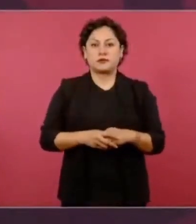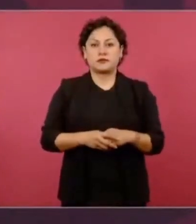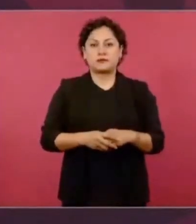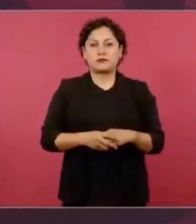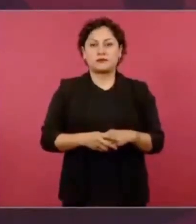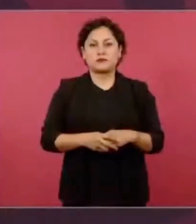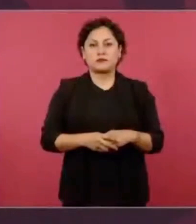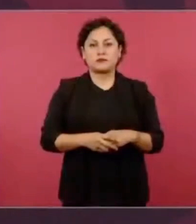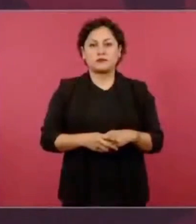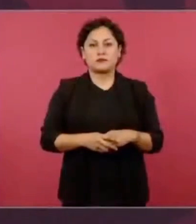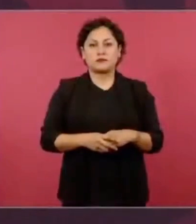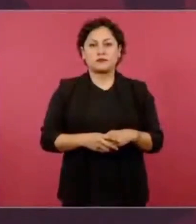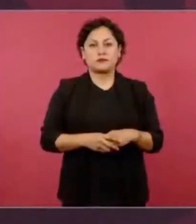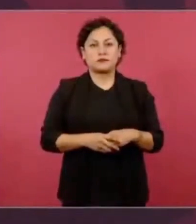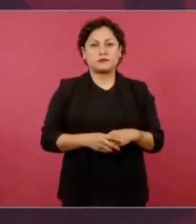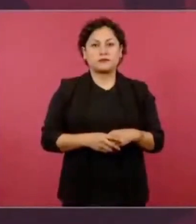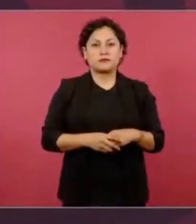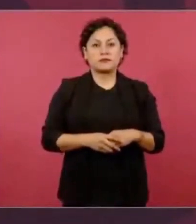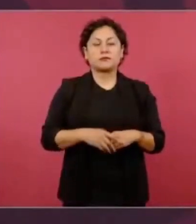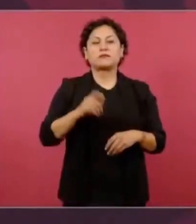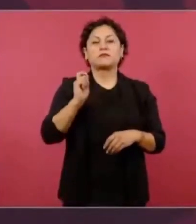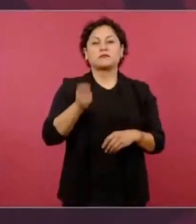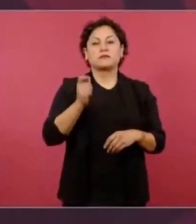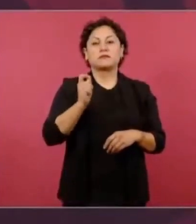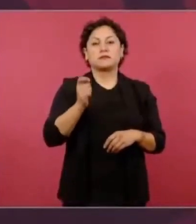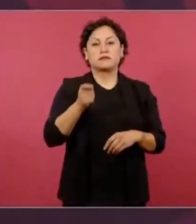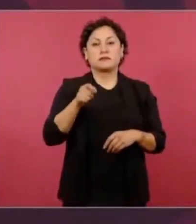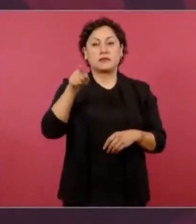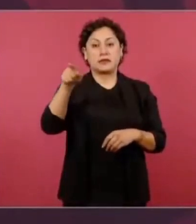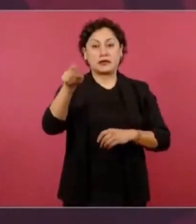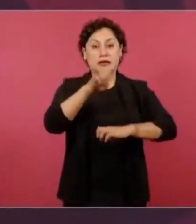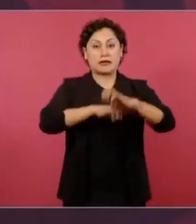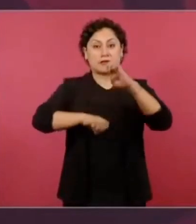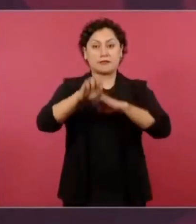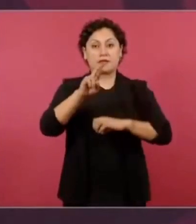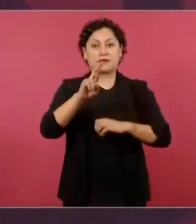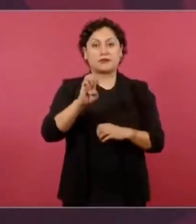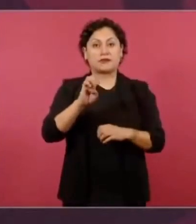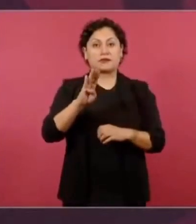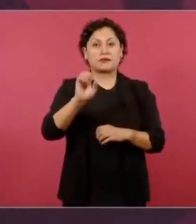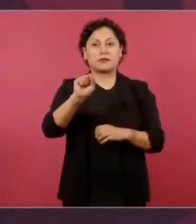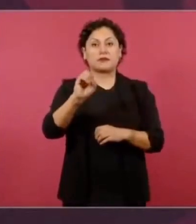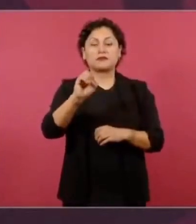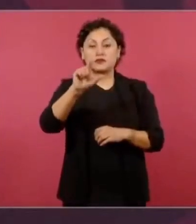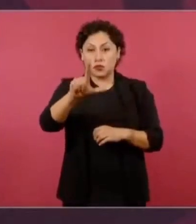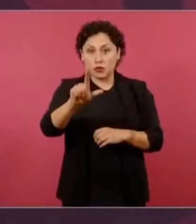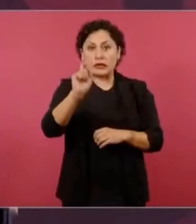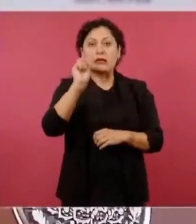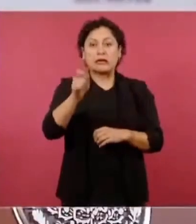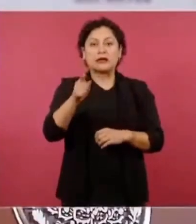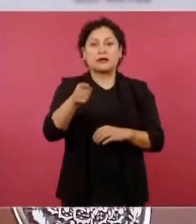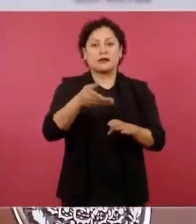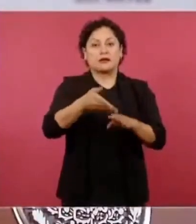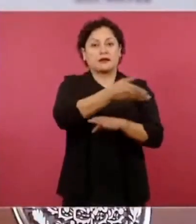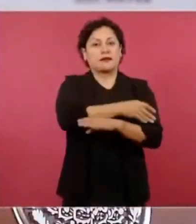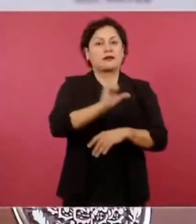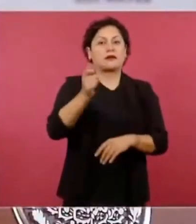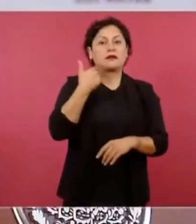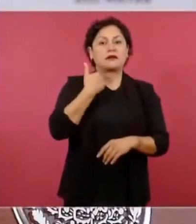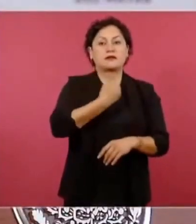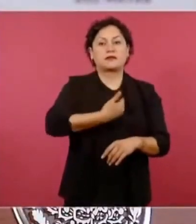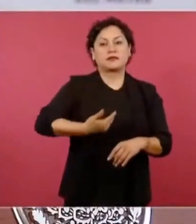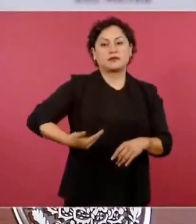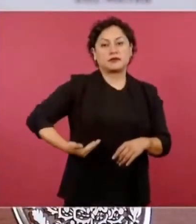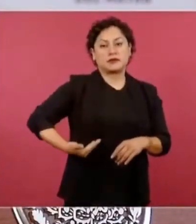sobre lo que hizo Repsol en el sexenio de Calderón, se van a quedar